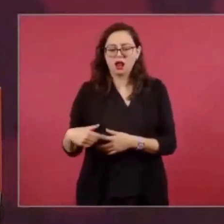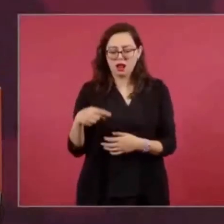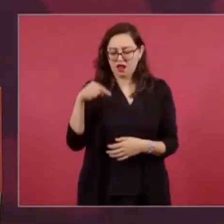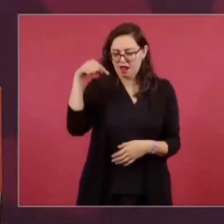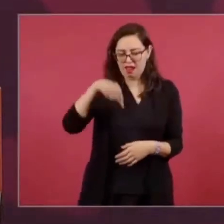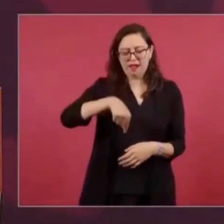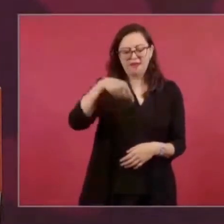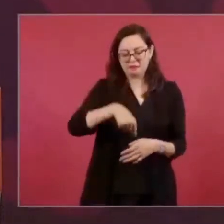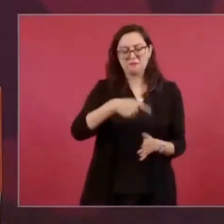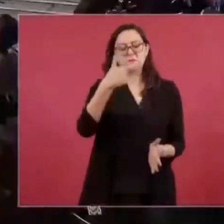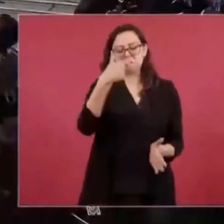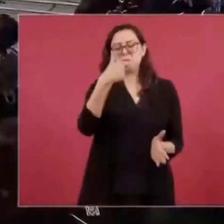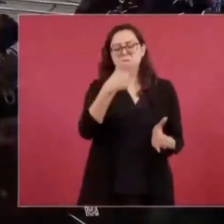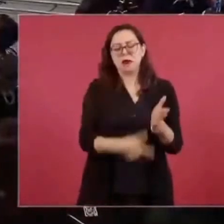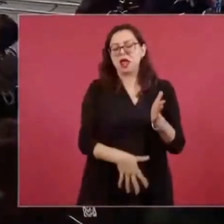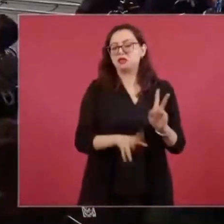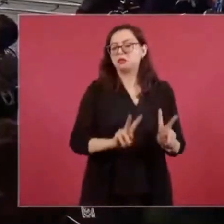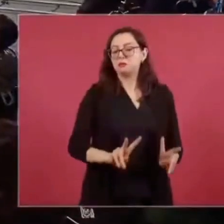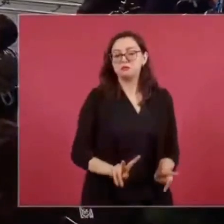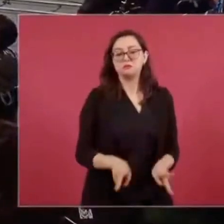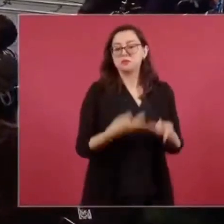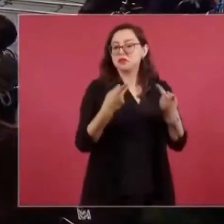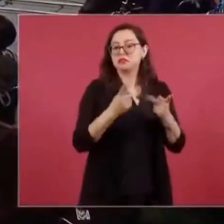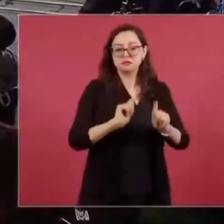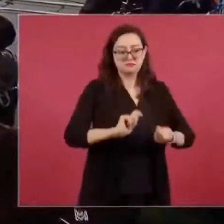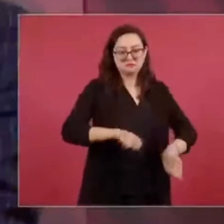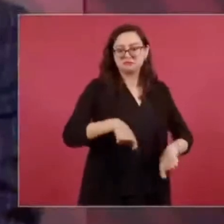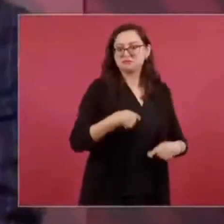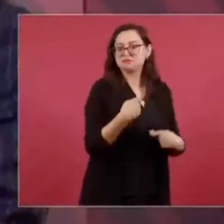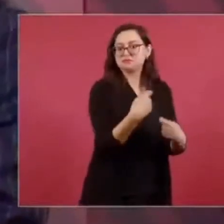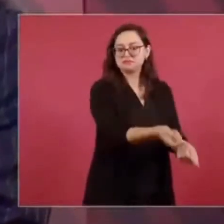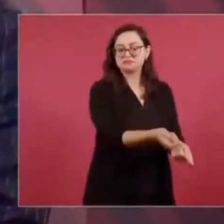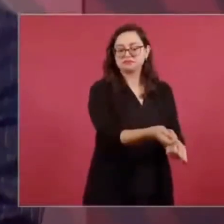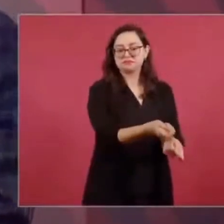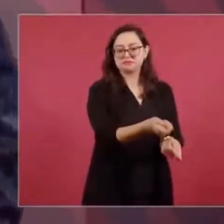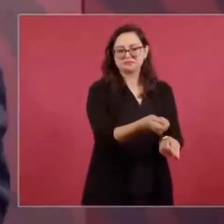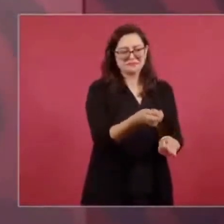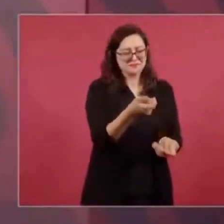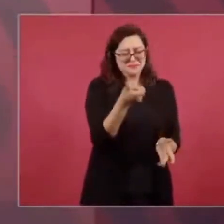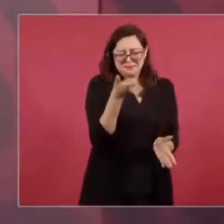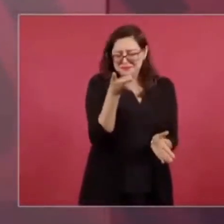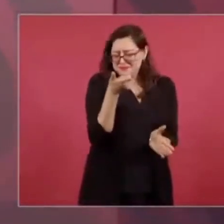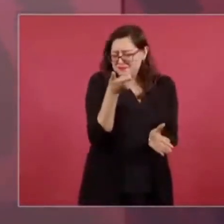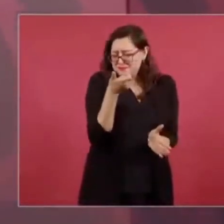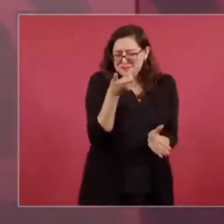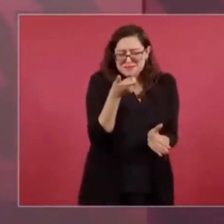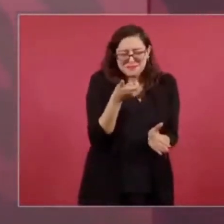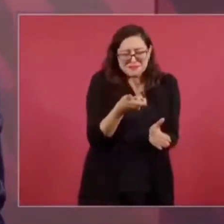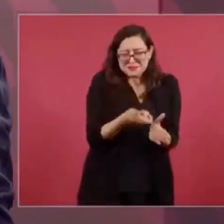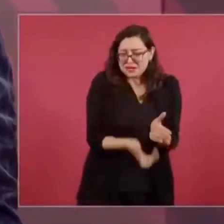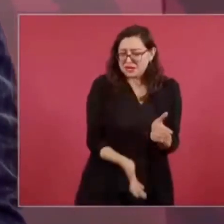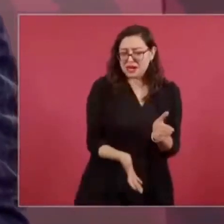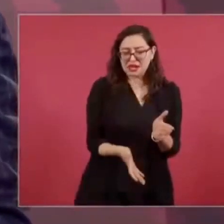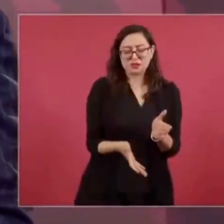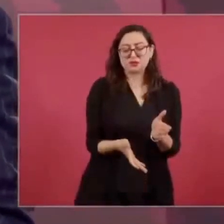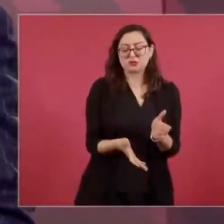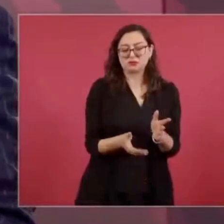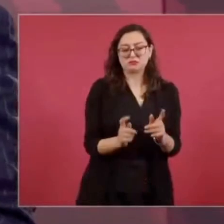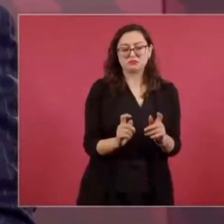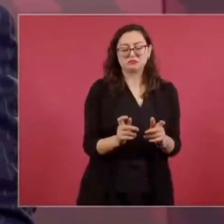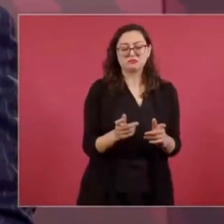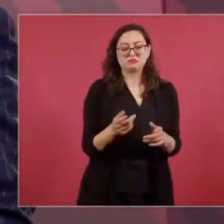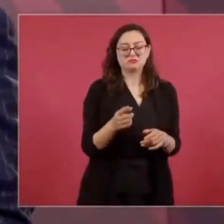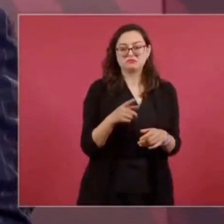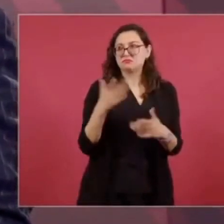a ellos les vendieron las acciones por abajo del costo de las acciones en